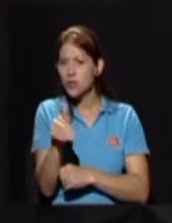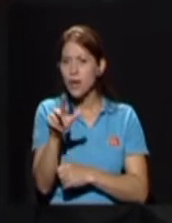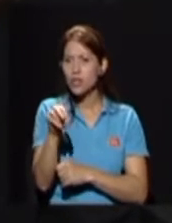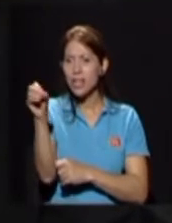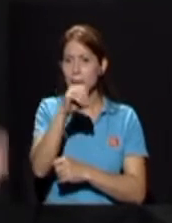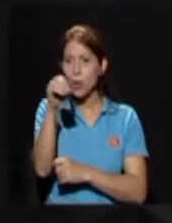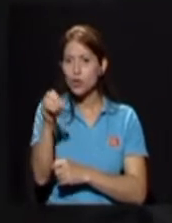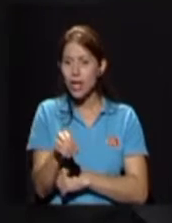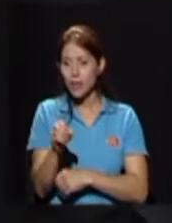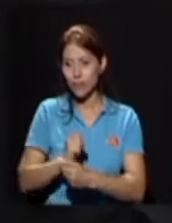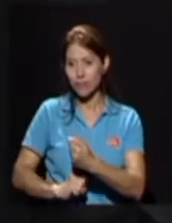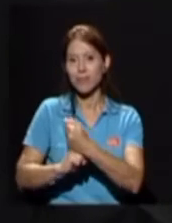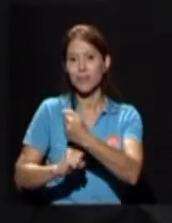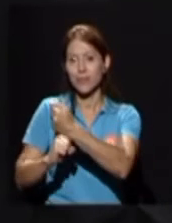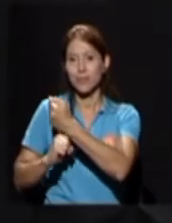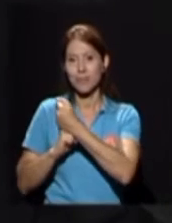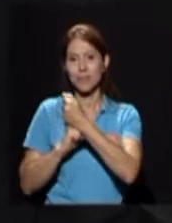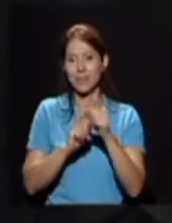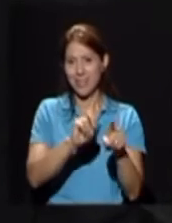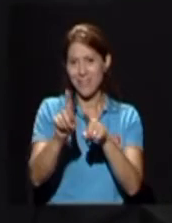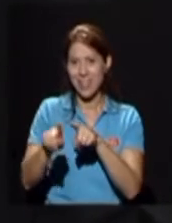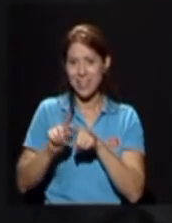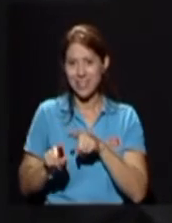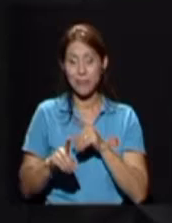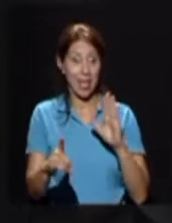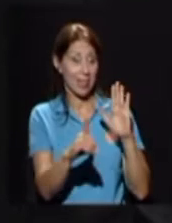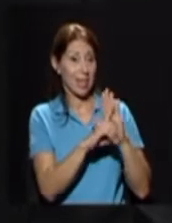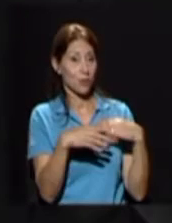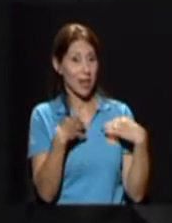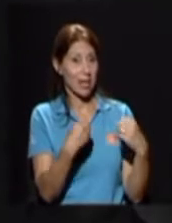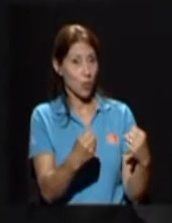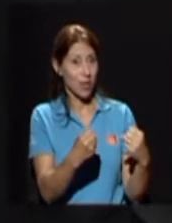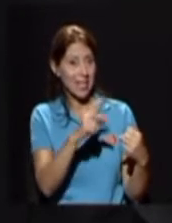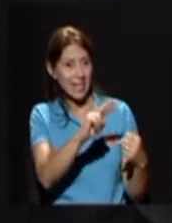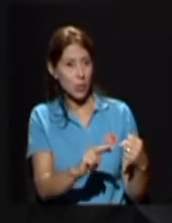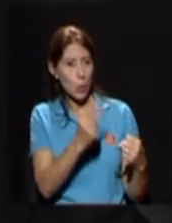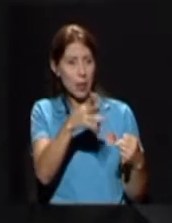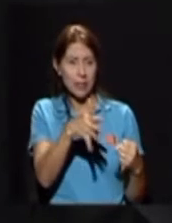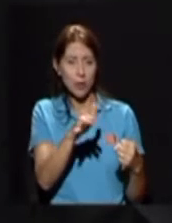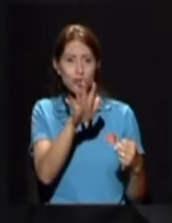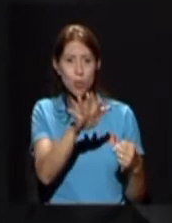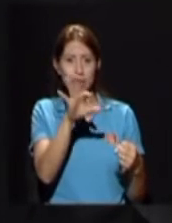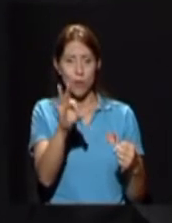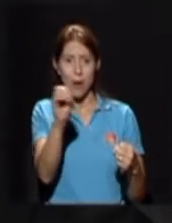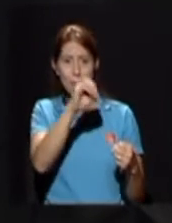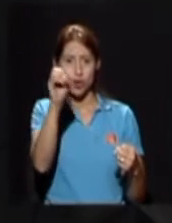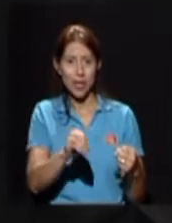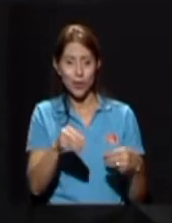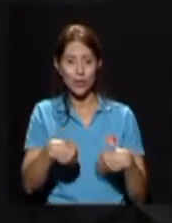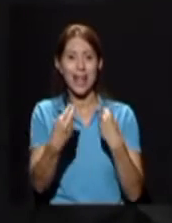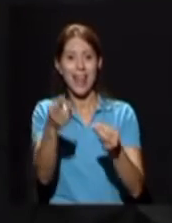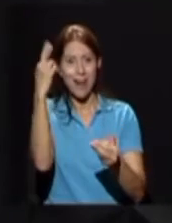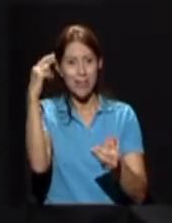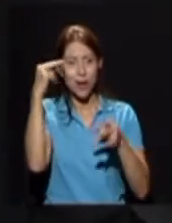con lugar, en el conjunto de todas las materias que se ven. En derecho a la salud casi se duplica, es cerca del 59%. Y si